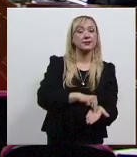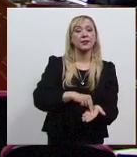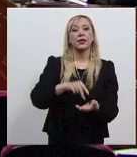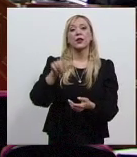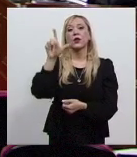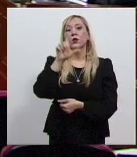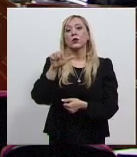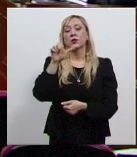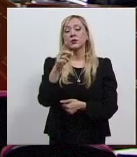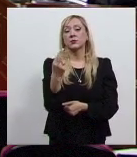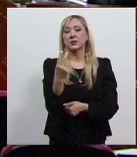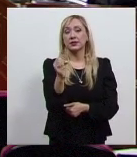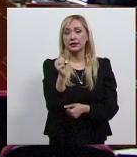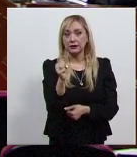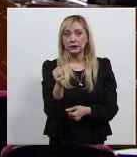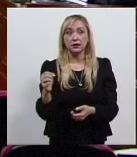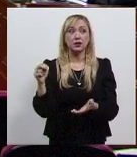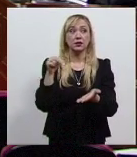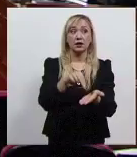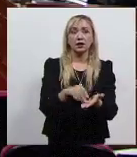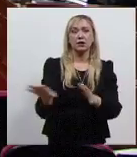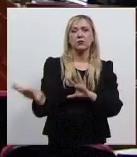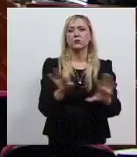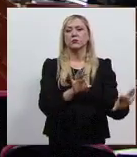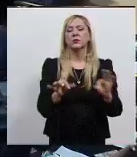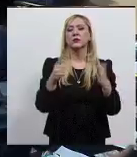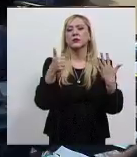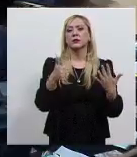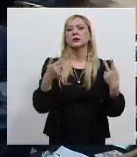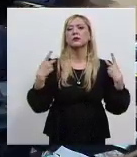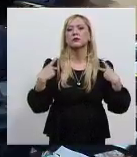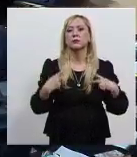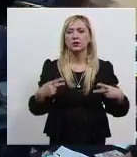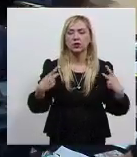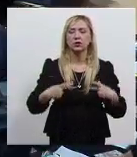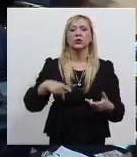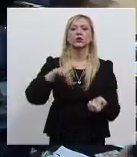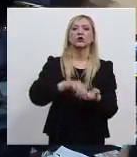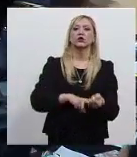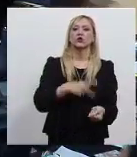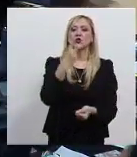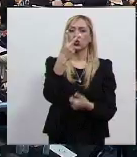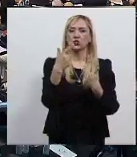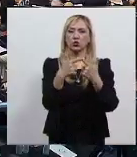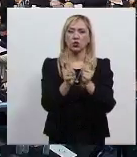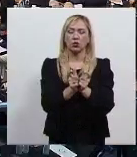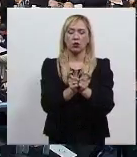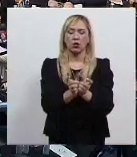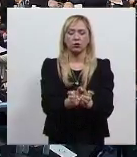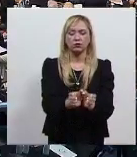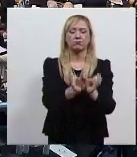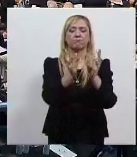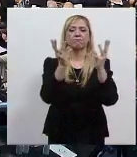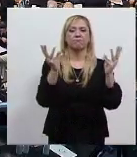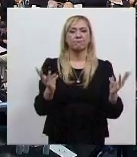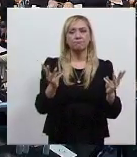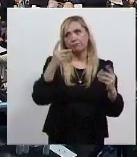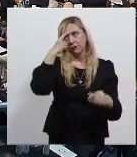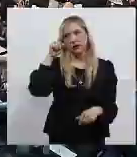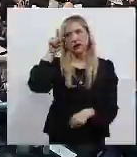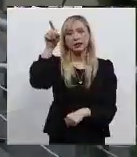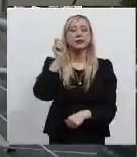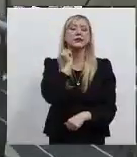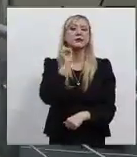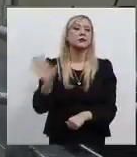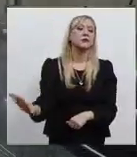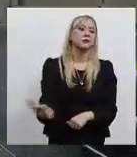25 de septiembre, el Pleno seleccionará a las 6 personas que integrarán las 2 ternas que propondrá al Senado. La y